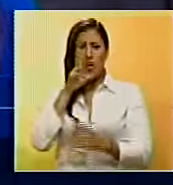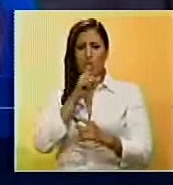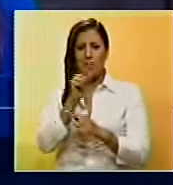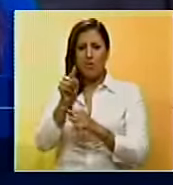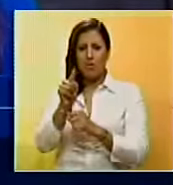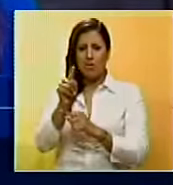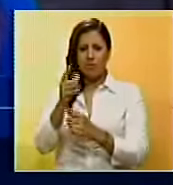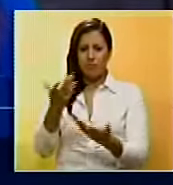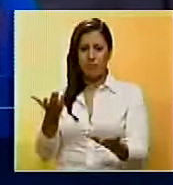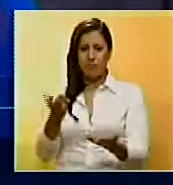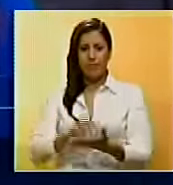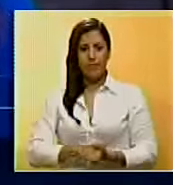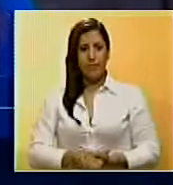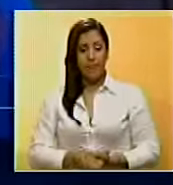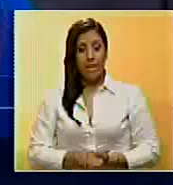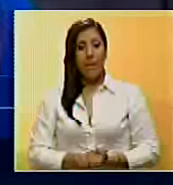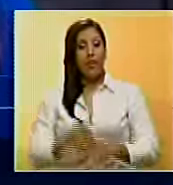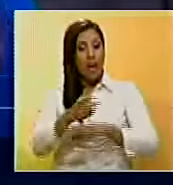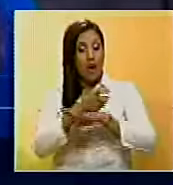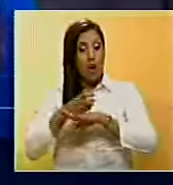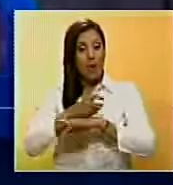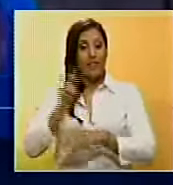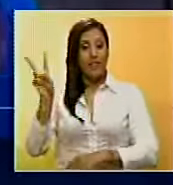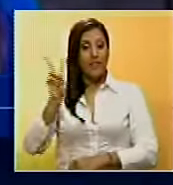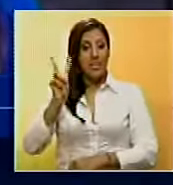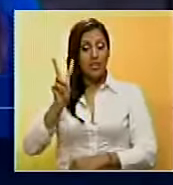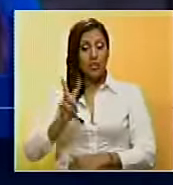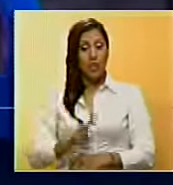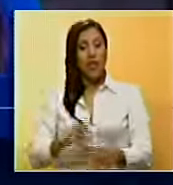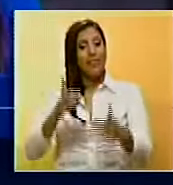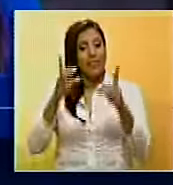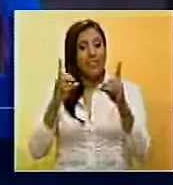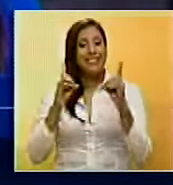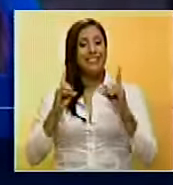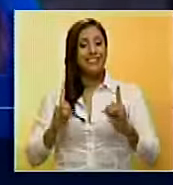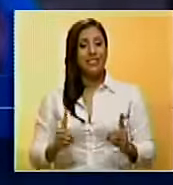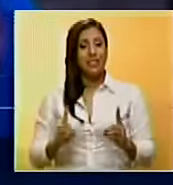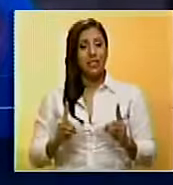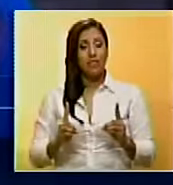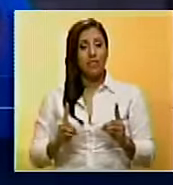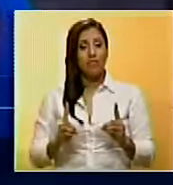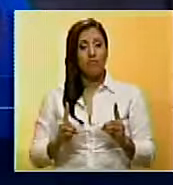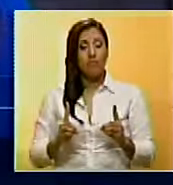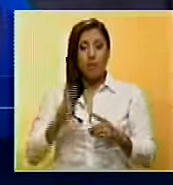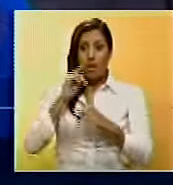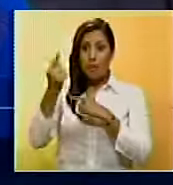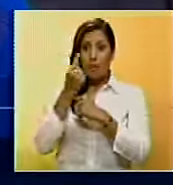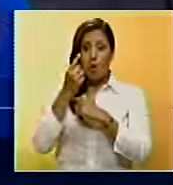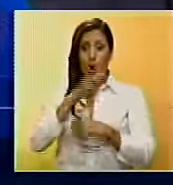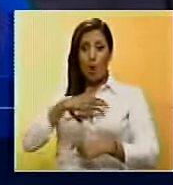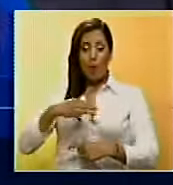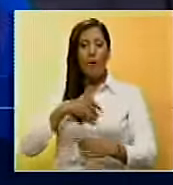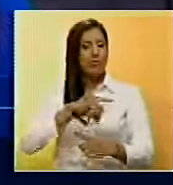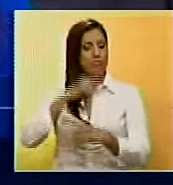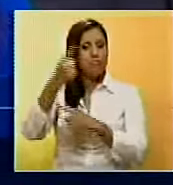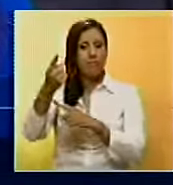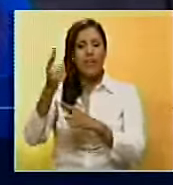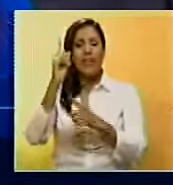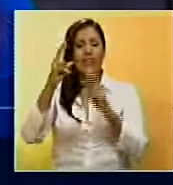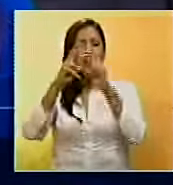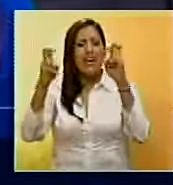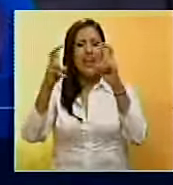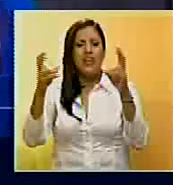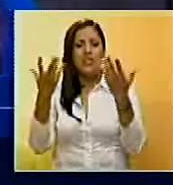orden ejecutiva. El gobierno venezolano ha decidido, en consecuencia, someter a